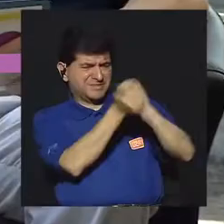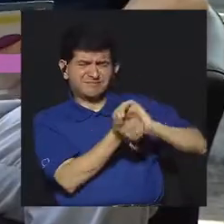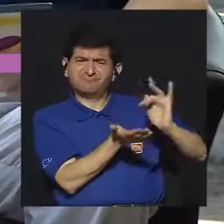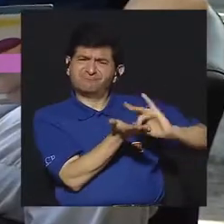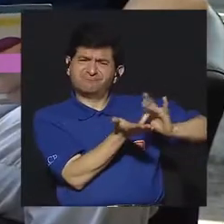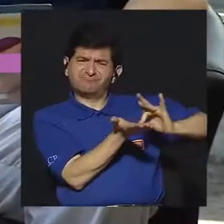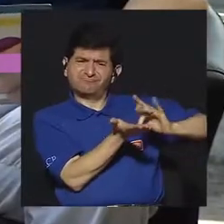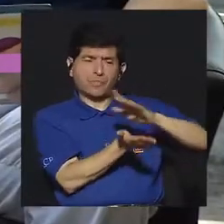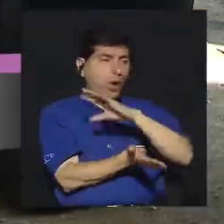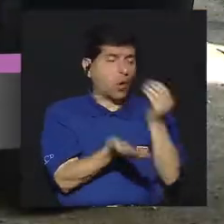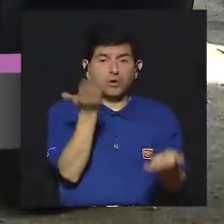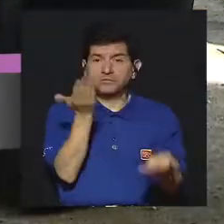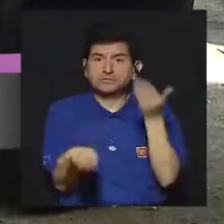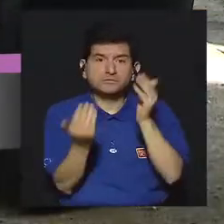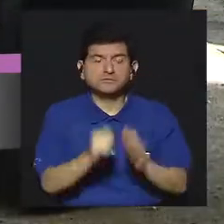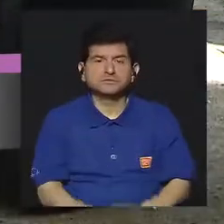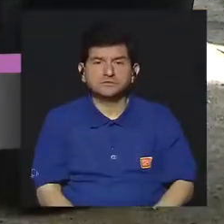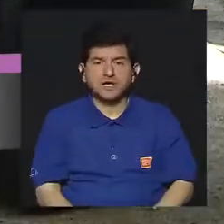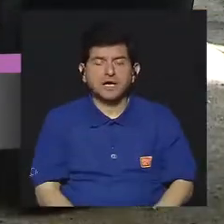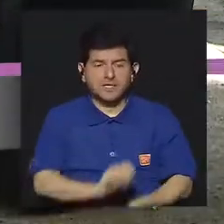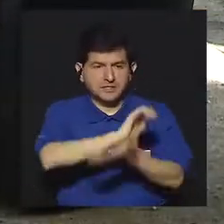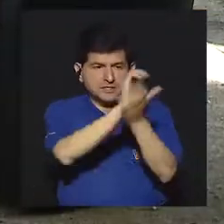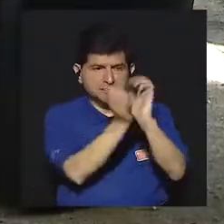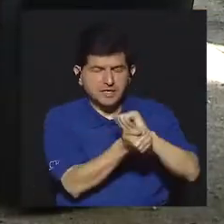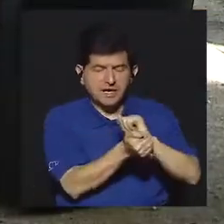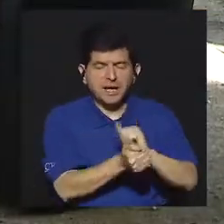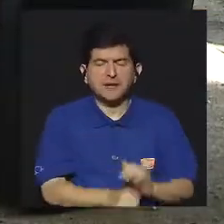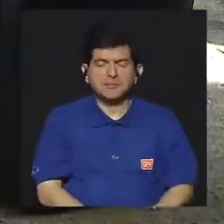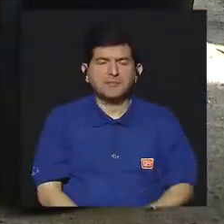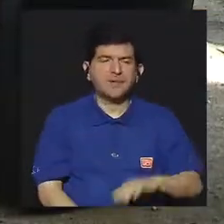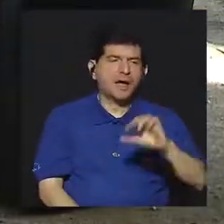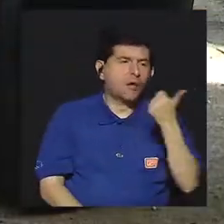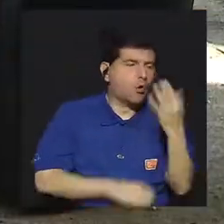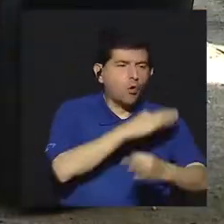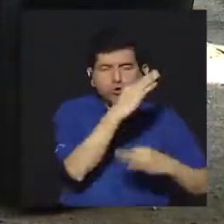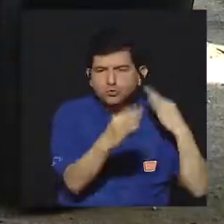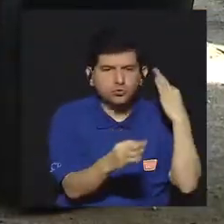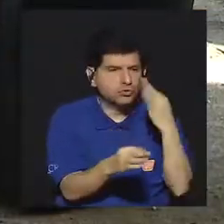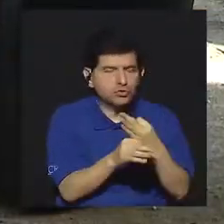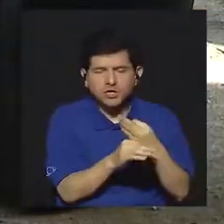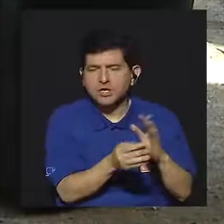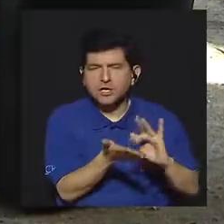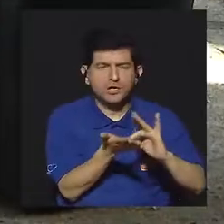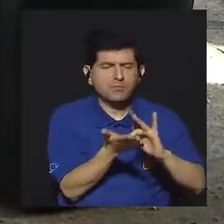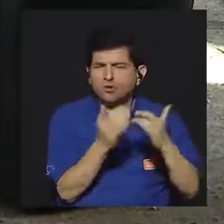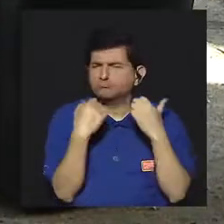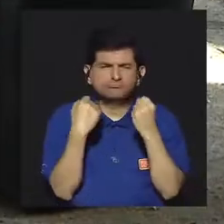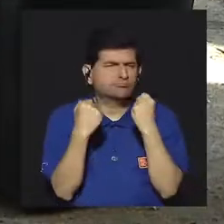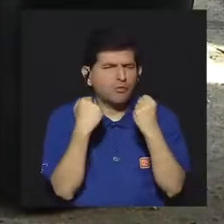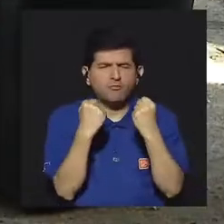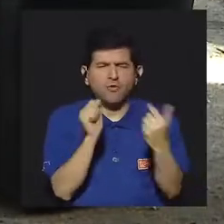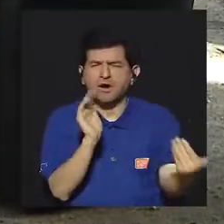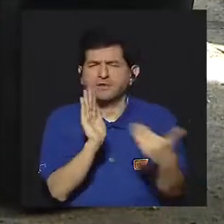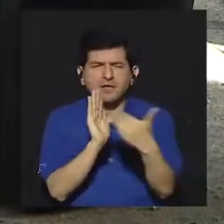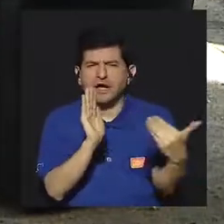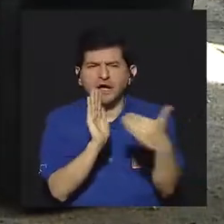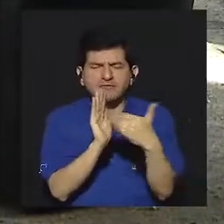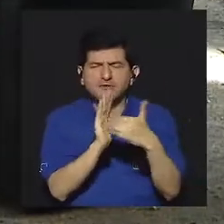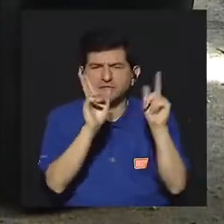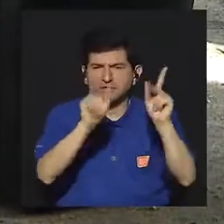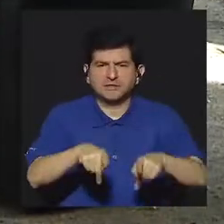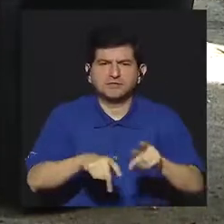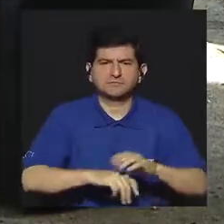cambiar el medicamento, si tal vez se cambia junto con el médico por algún otro tipo de medicamento que no sea tan fuerte